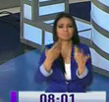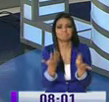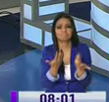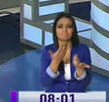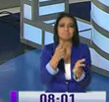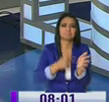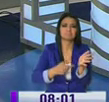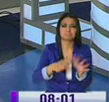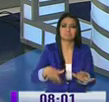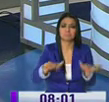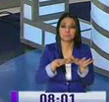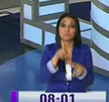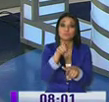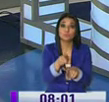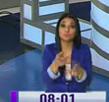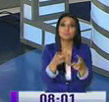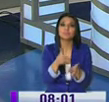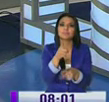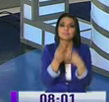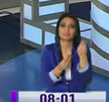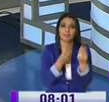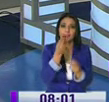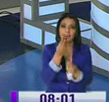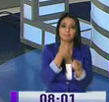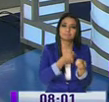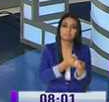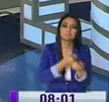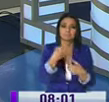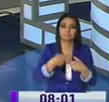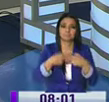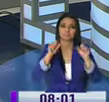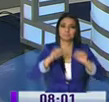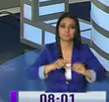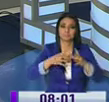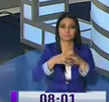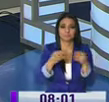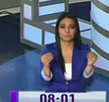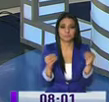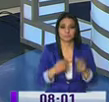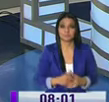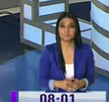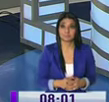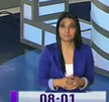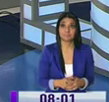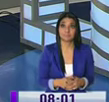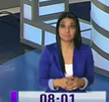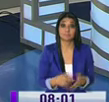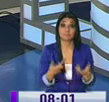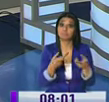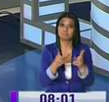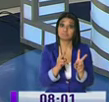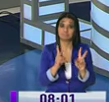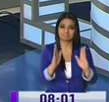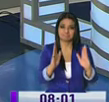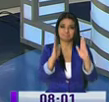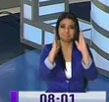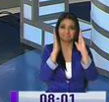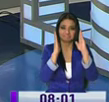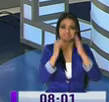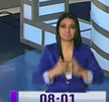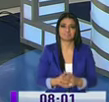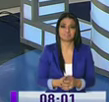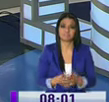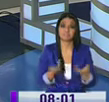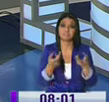todo lo que podemos hacer en favor de quito requerida derecho así es así que por favor únase a nuestra señal únase también